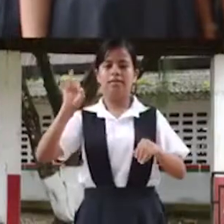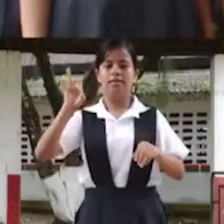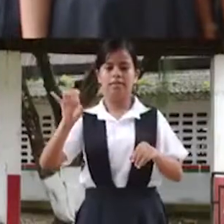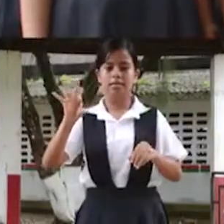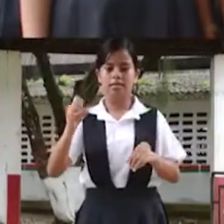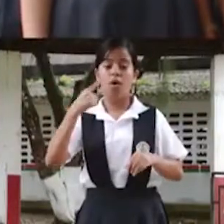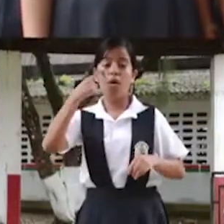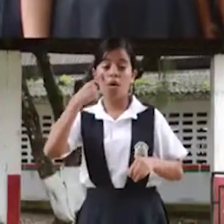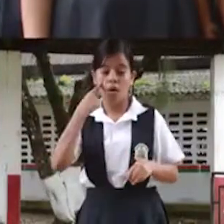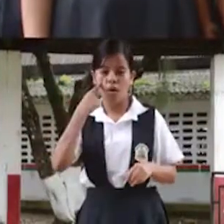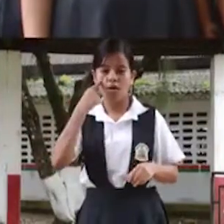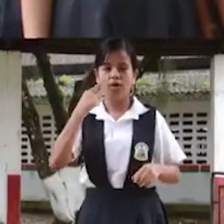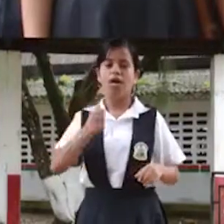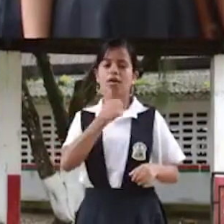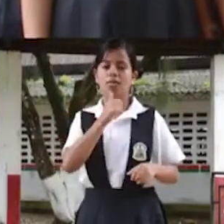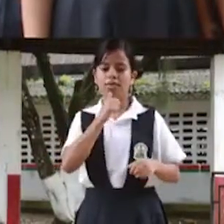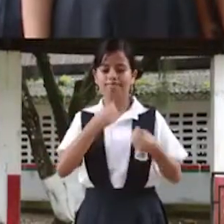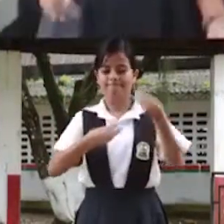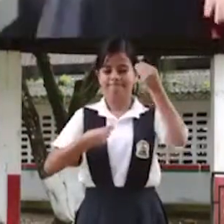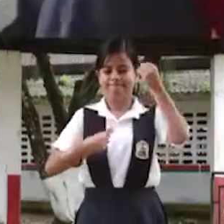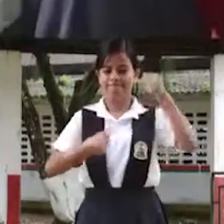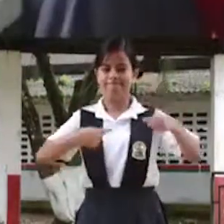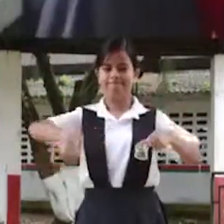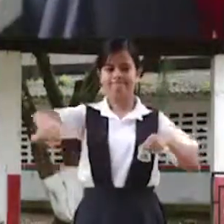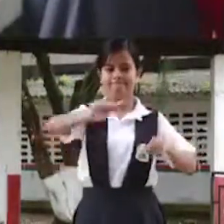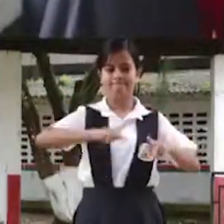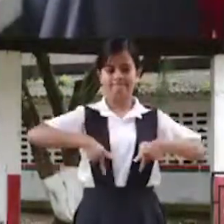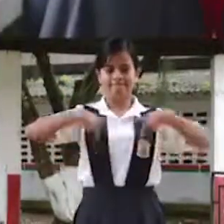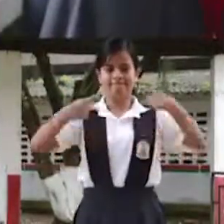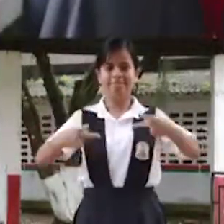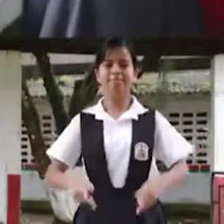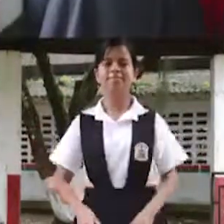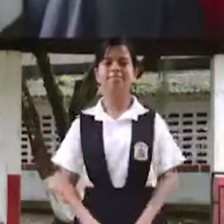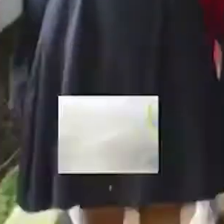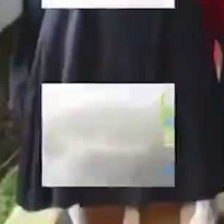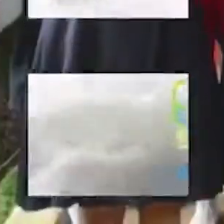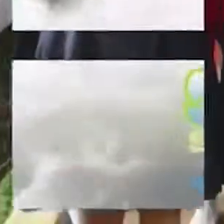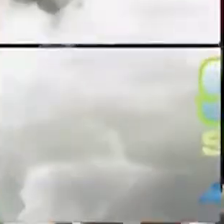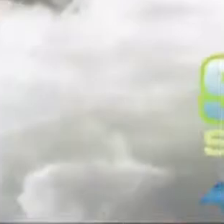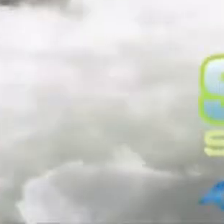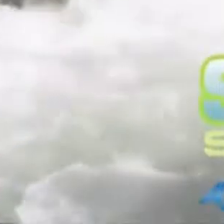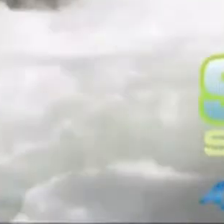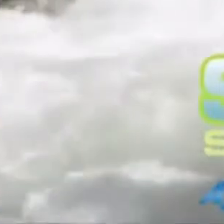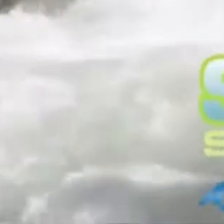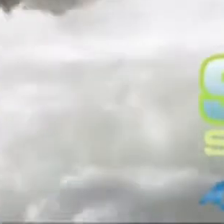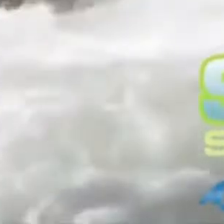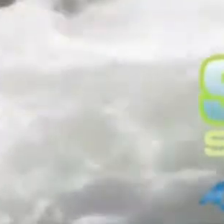la importancia y la conservación del agua. ¡Participa! Agua, valiosa para la vida.